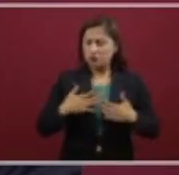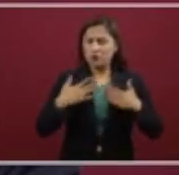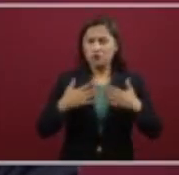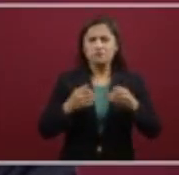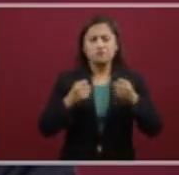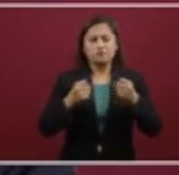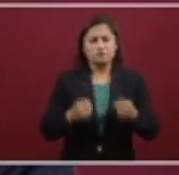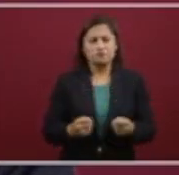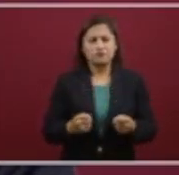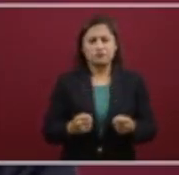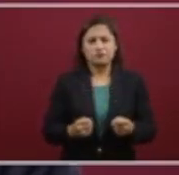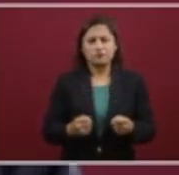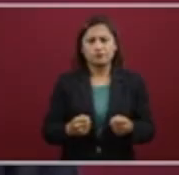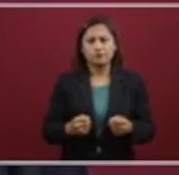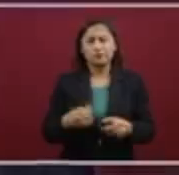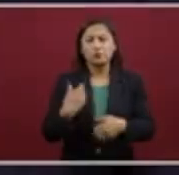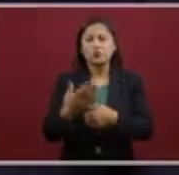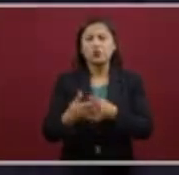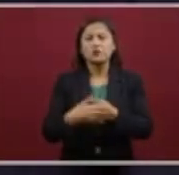Estoy seguro que